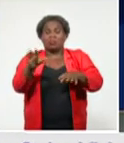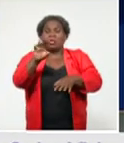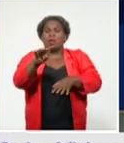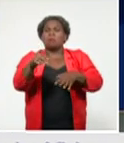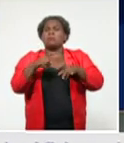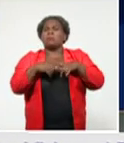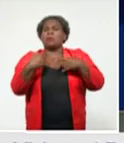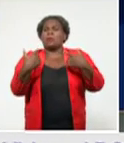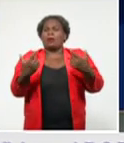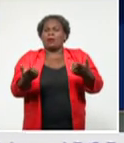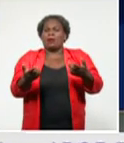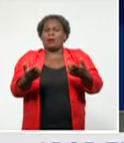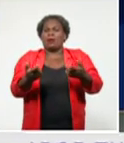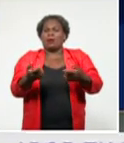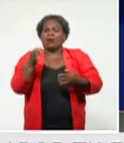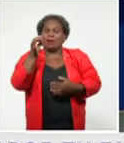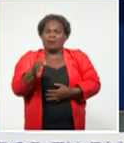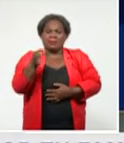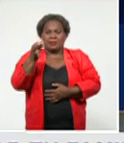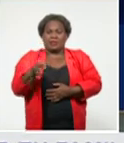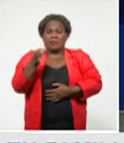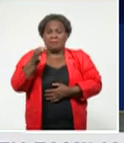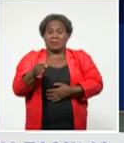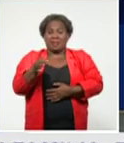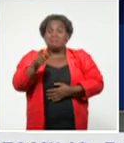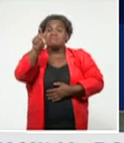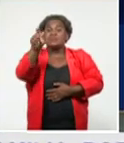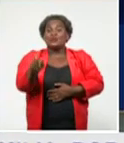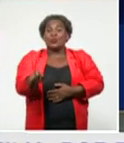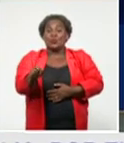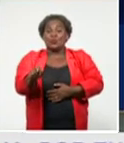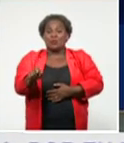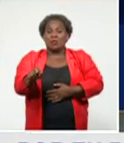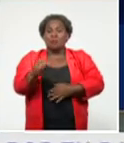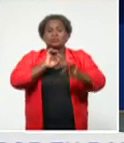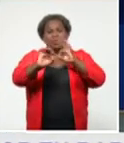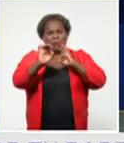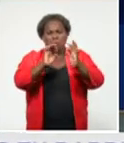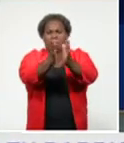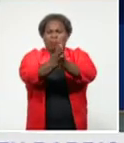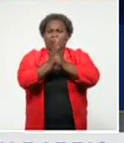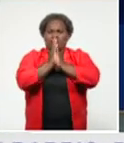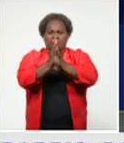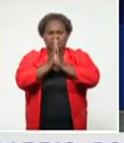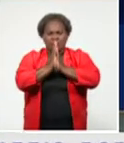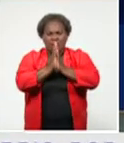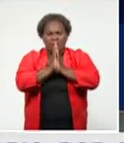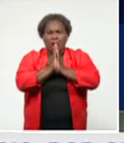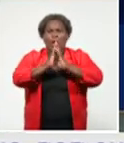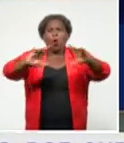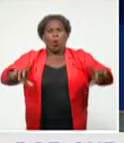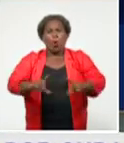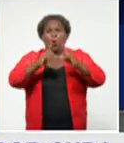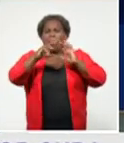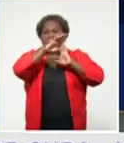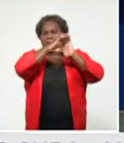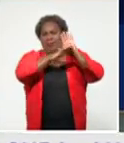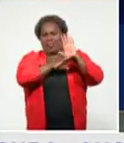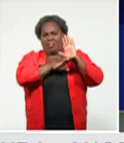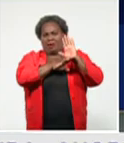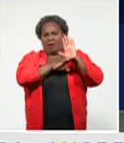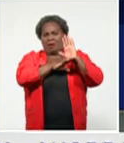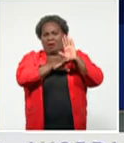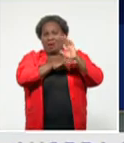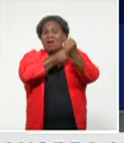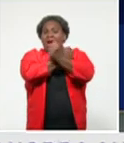que realmente todas las personas se cuiden, cumplan con las medidas por el alto riesgo. Si tenemos en